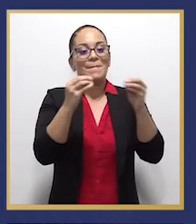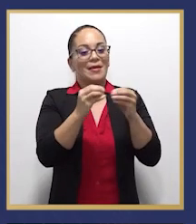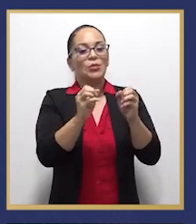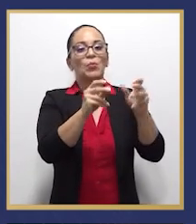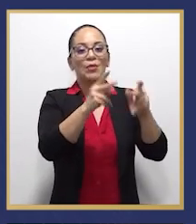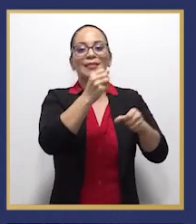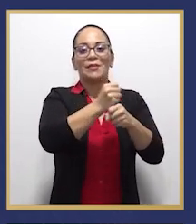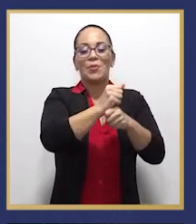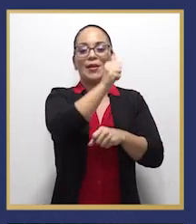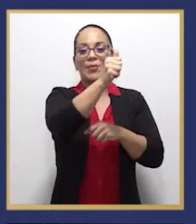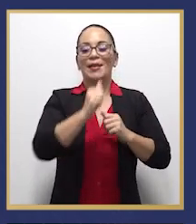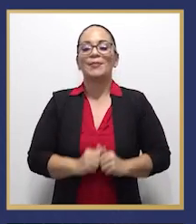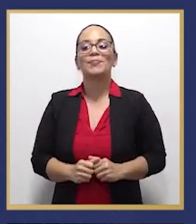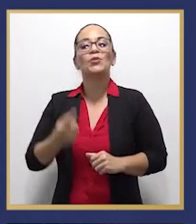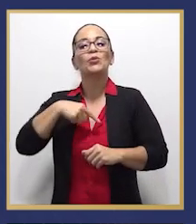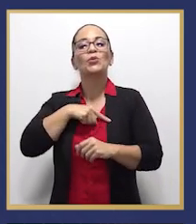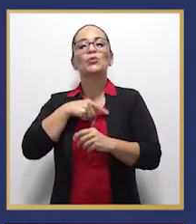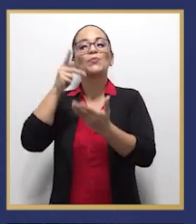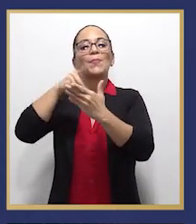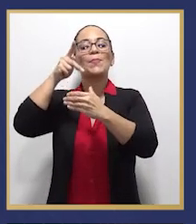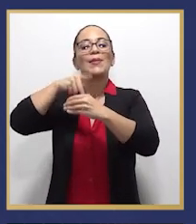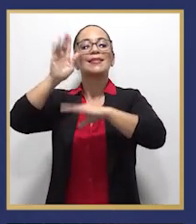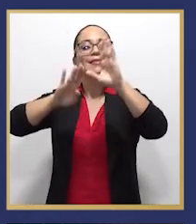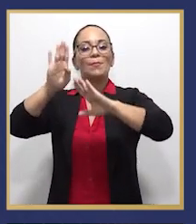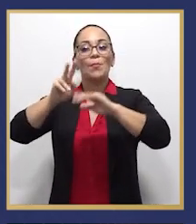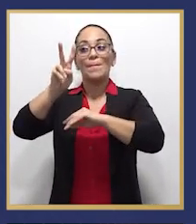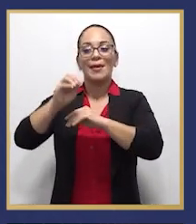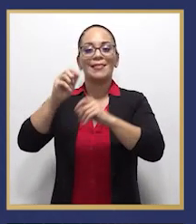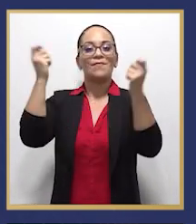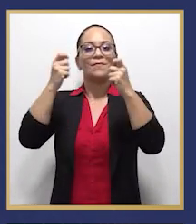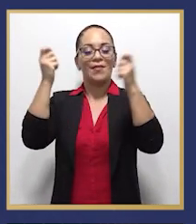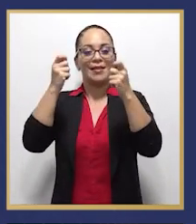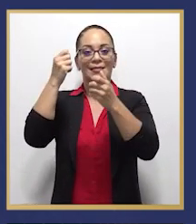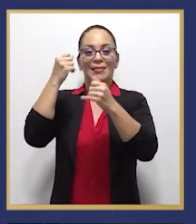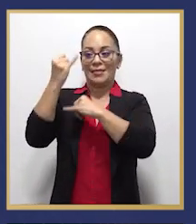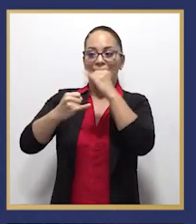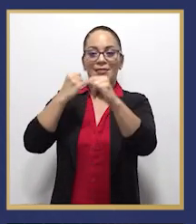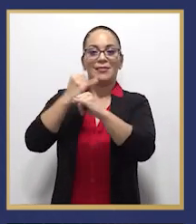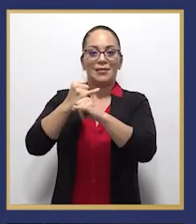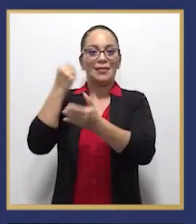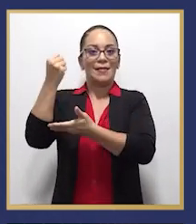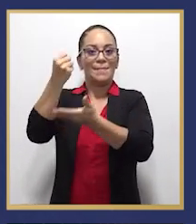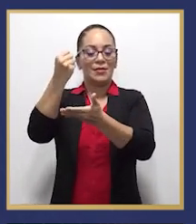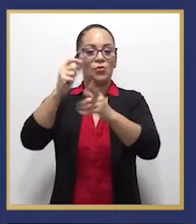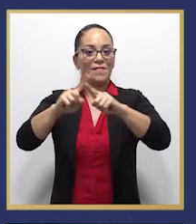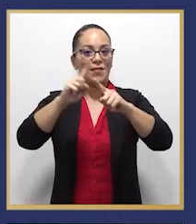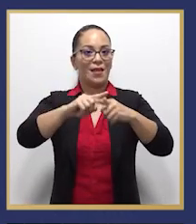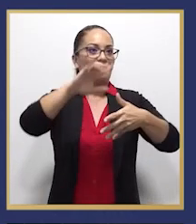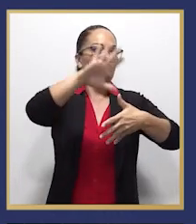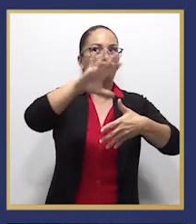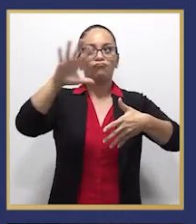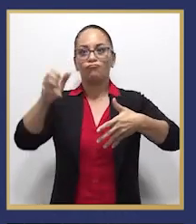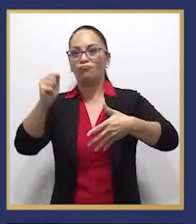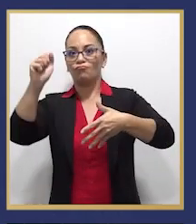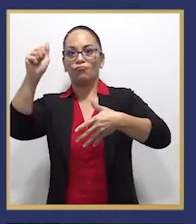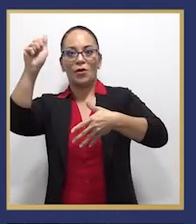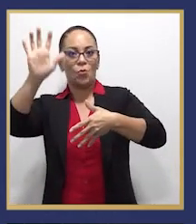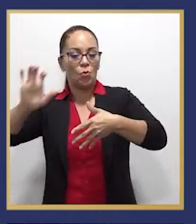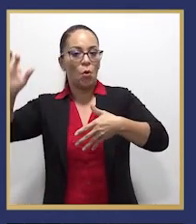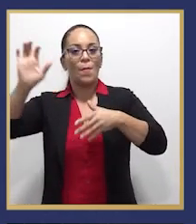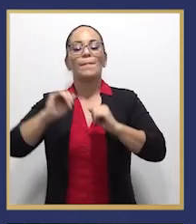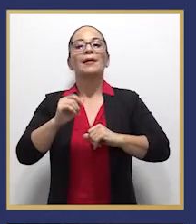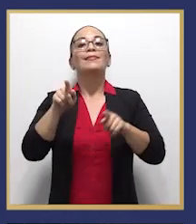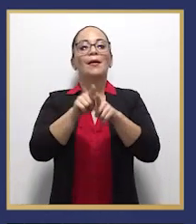oportunidades laborales para alajuela participamos en más de 20 ferias internacionales de inversión en muchos continentes También fuimos anfitriones y